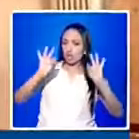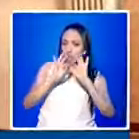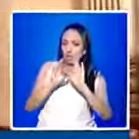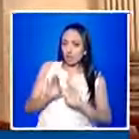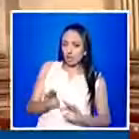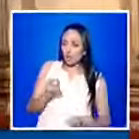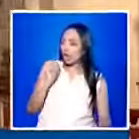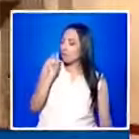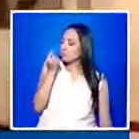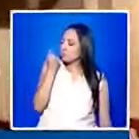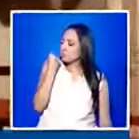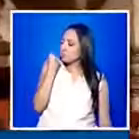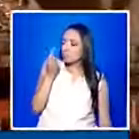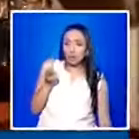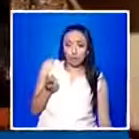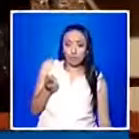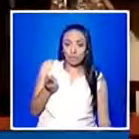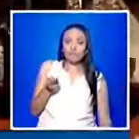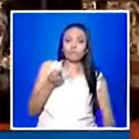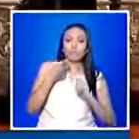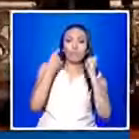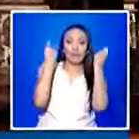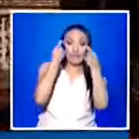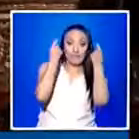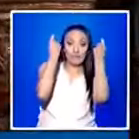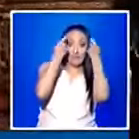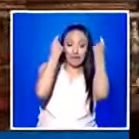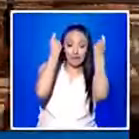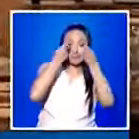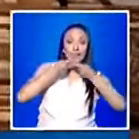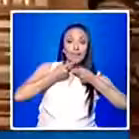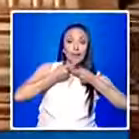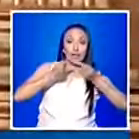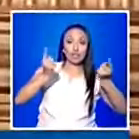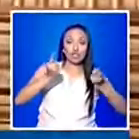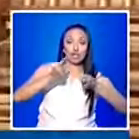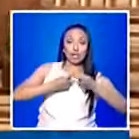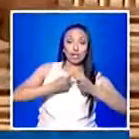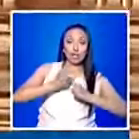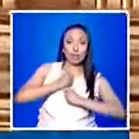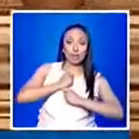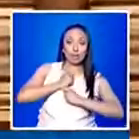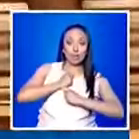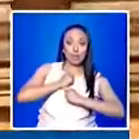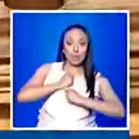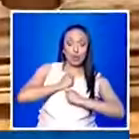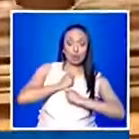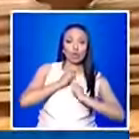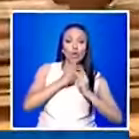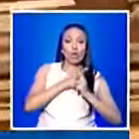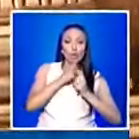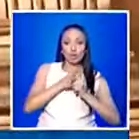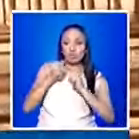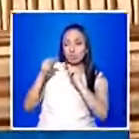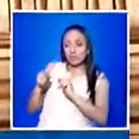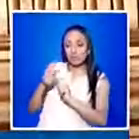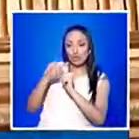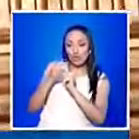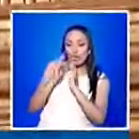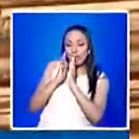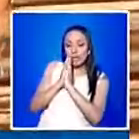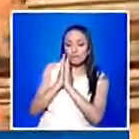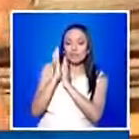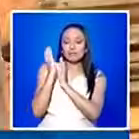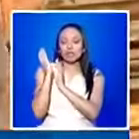que hace poquito pues celebramos el aniversario de la declaratoria de Quito Patrimonio Cultural de la Humanidad, y esto pues es una